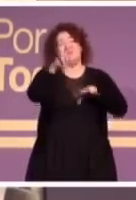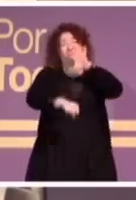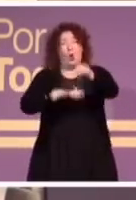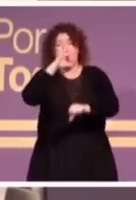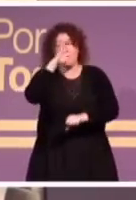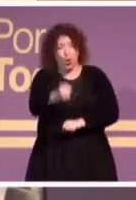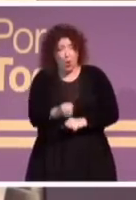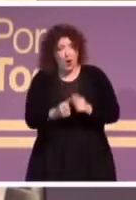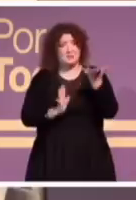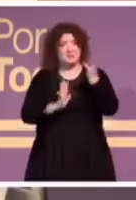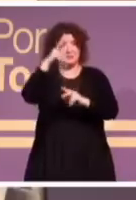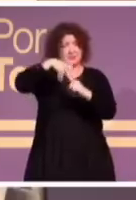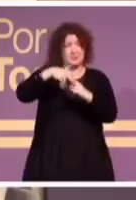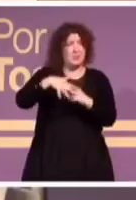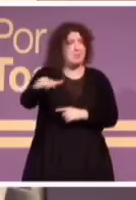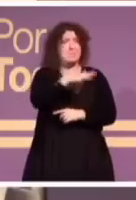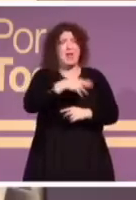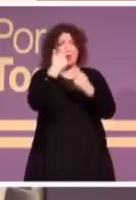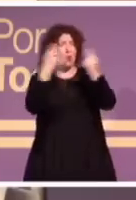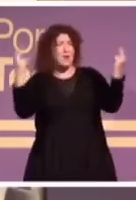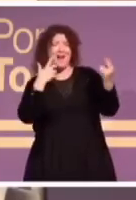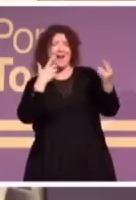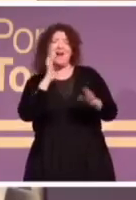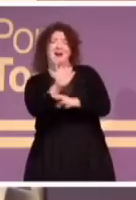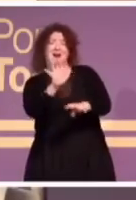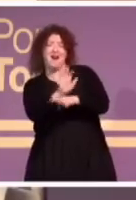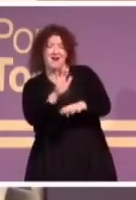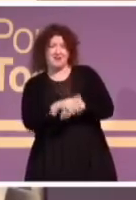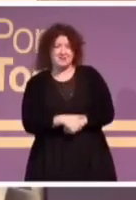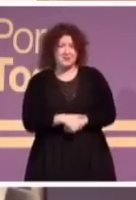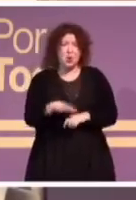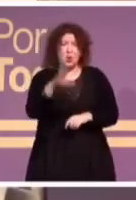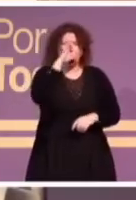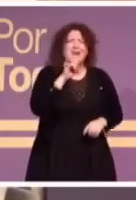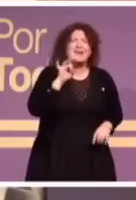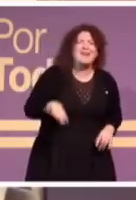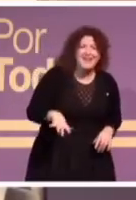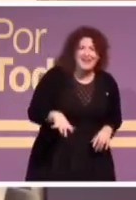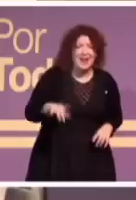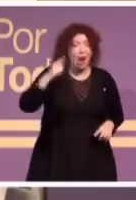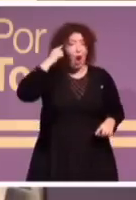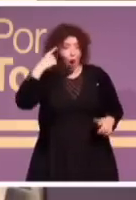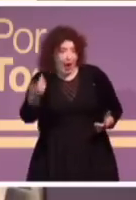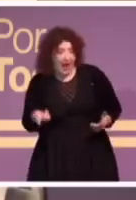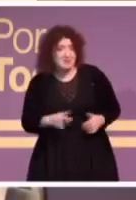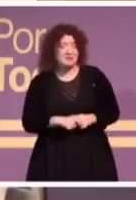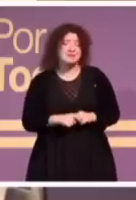Linchar en la plaza pública, ridiculizar. ¿Quiénes eran las brujas? Las locas,